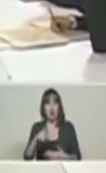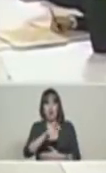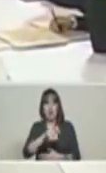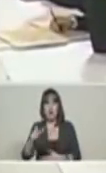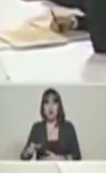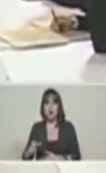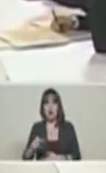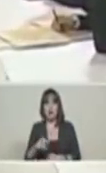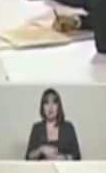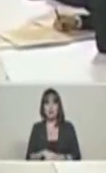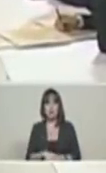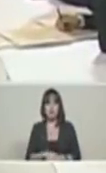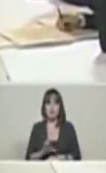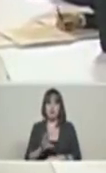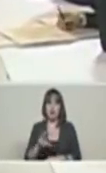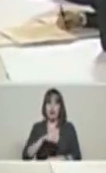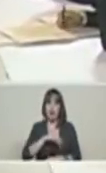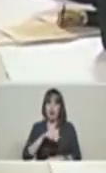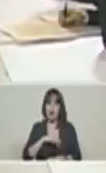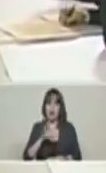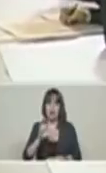de la patria y le llegó a todo el mundo.